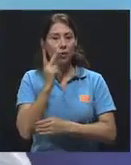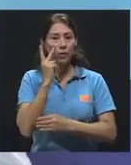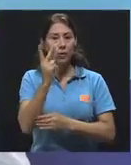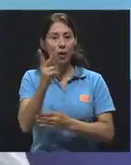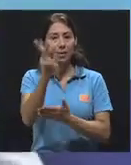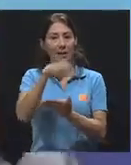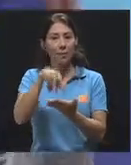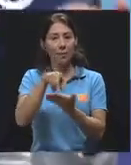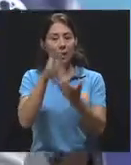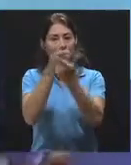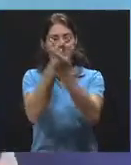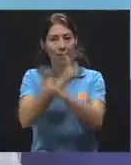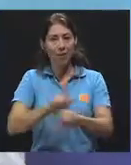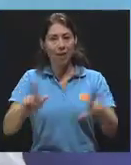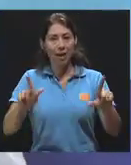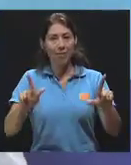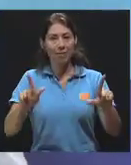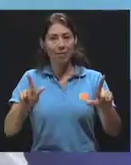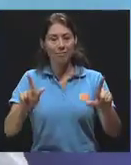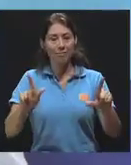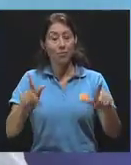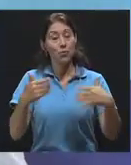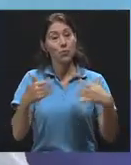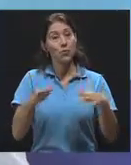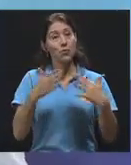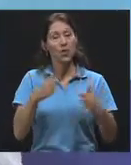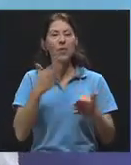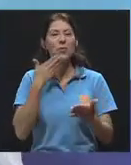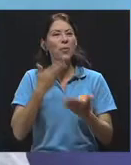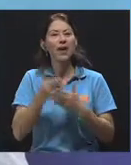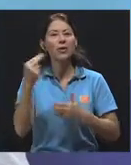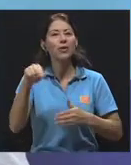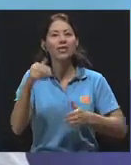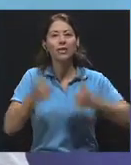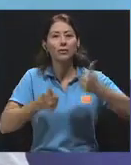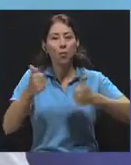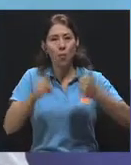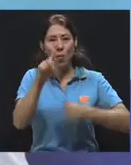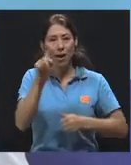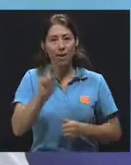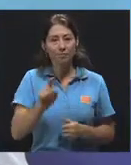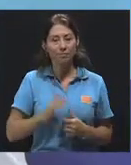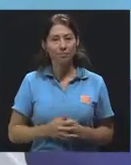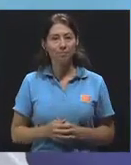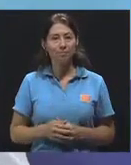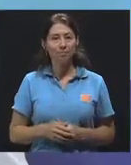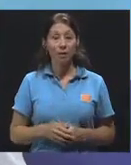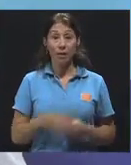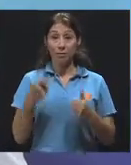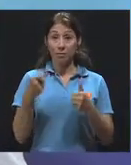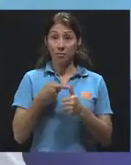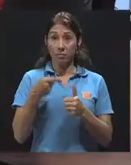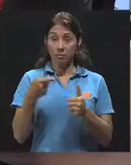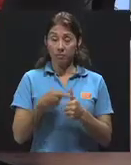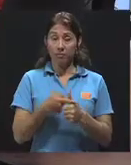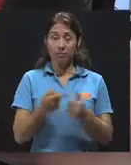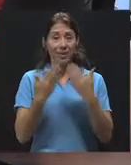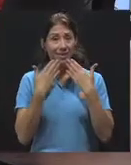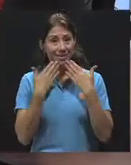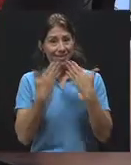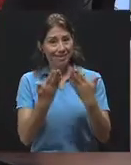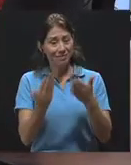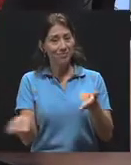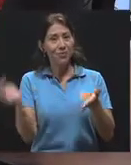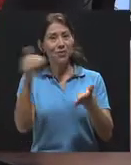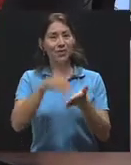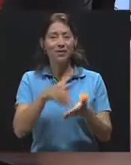Artes Audiovisuales en el Parque La Libertad. ¿Qué buenas noticias nos traen, Laura? Bueno,